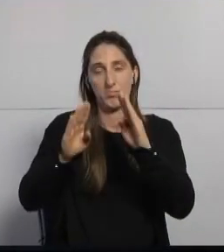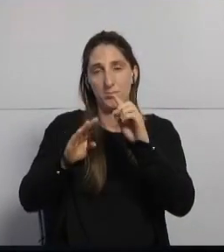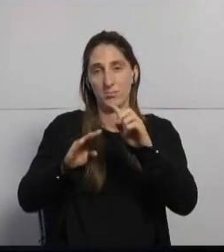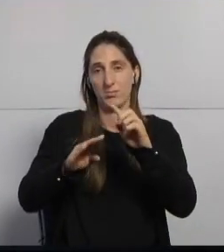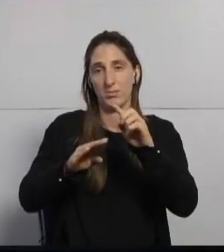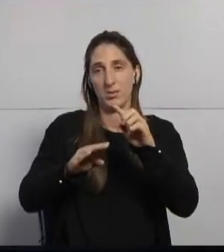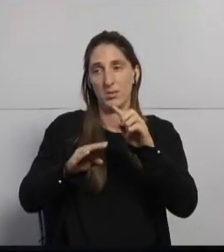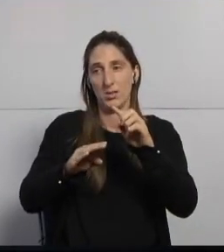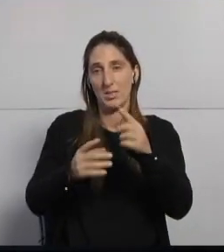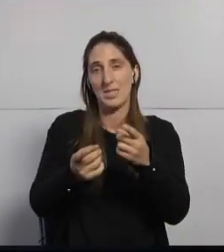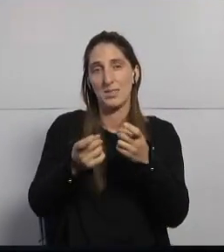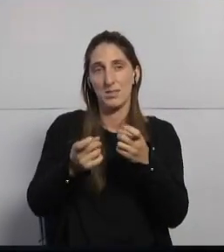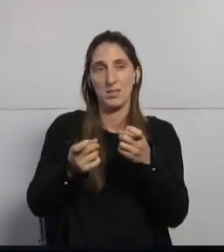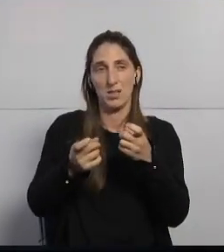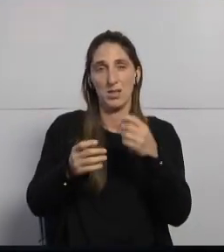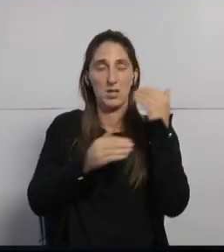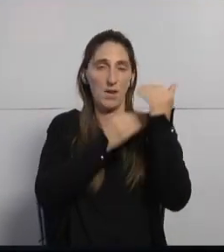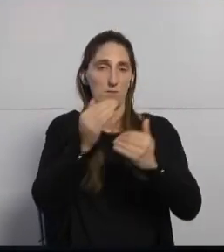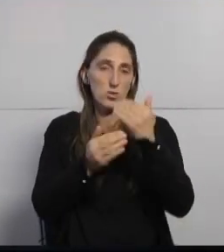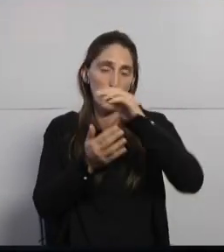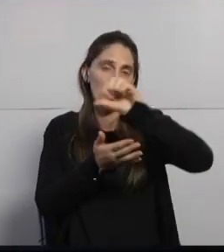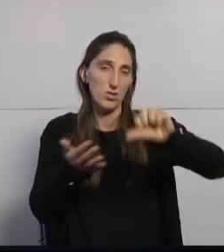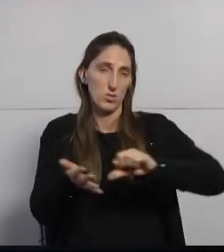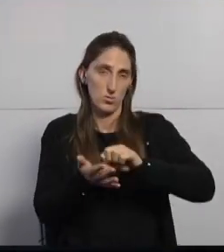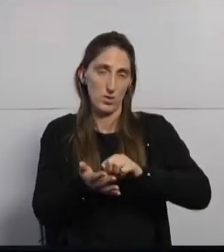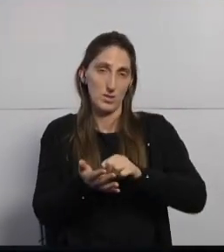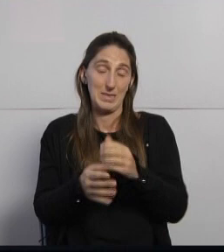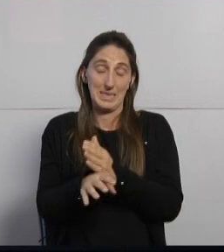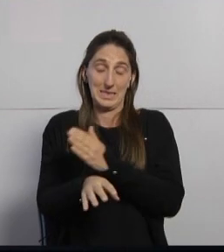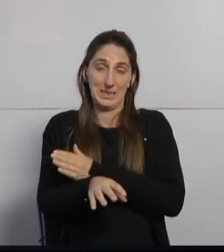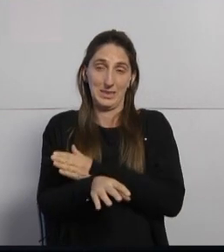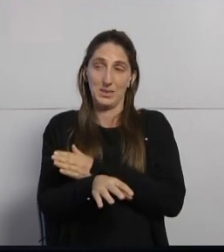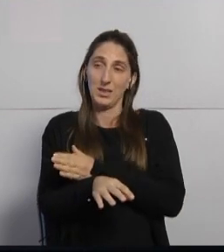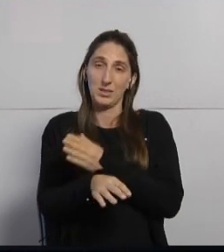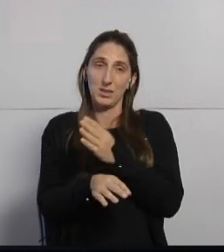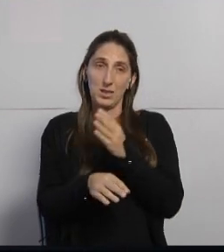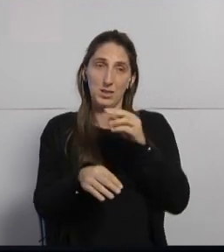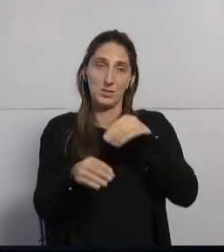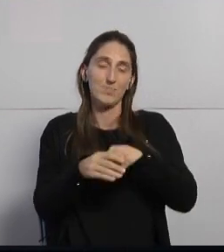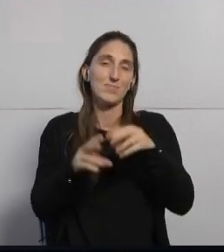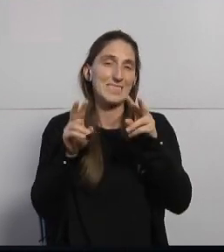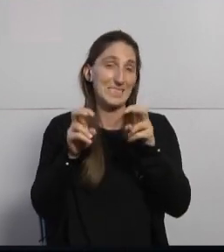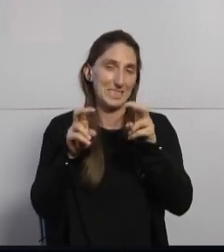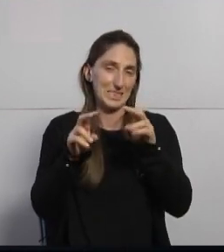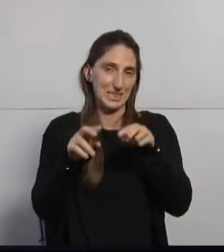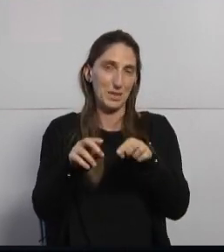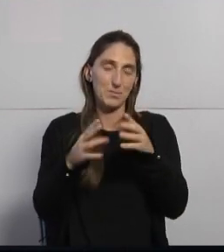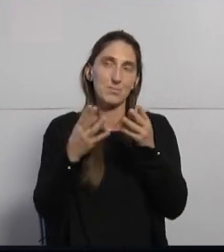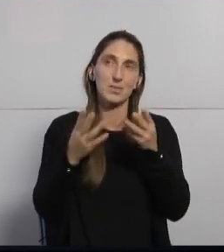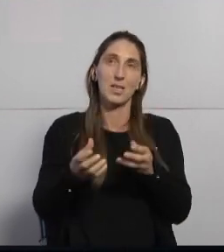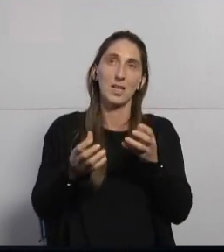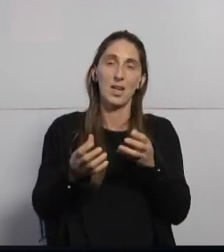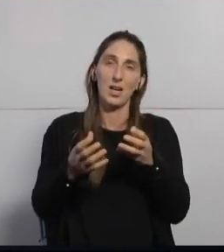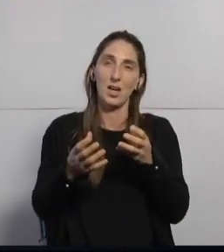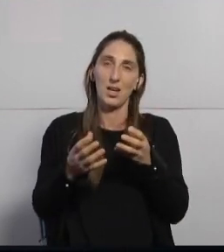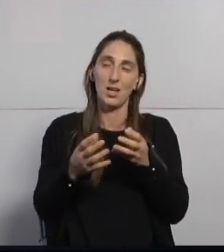está haciendo sobre la necesidad y la evolución de las ciudades. Antes de meternos en algunos de estos temas, quería de